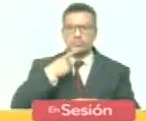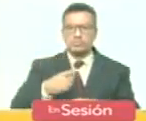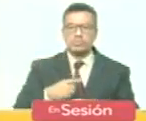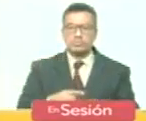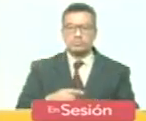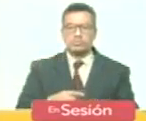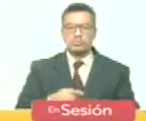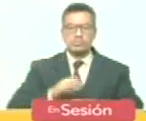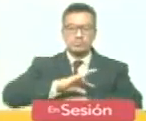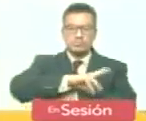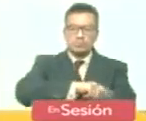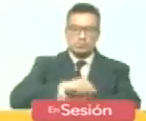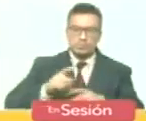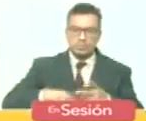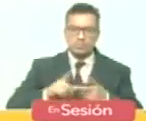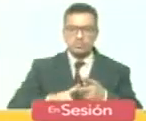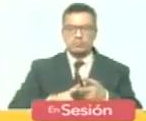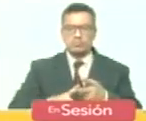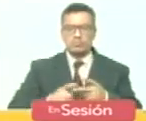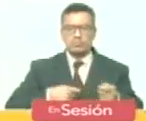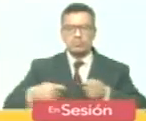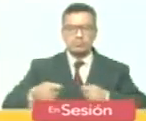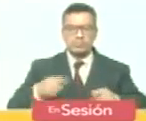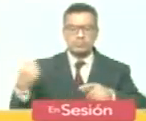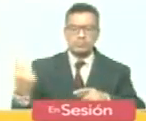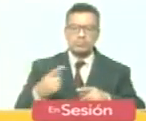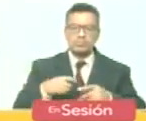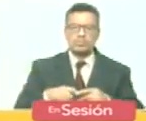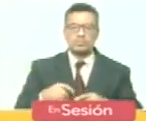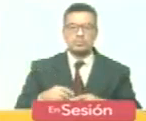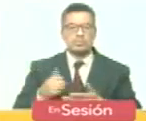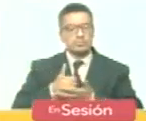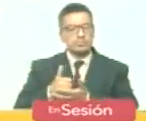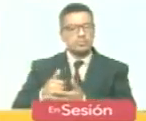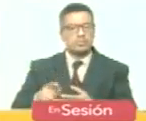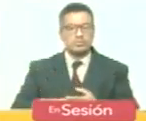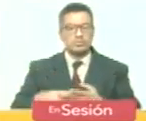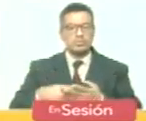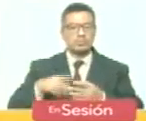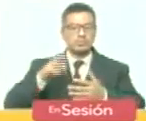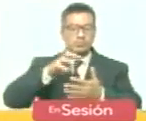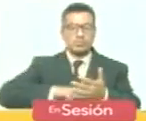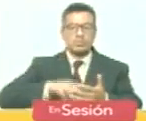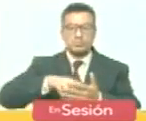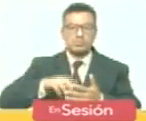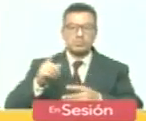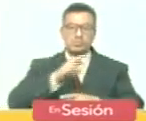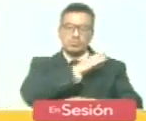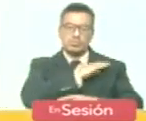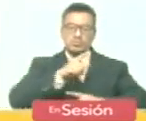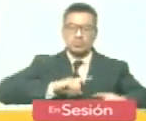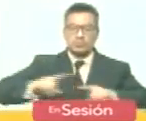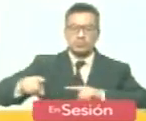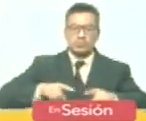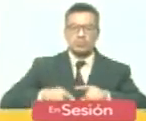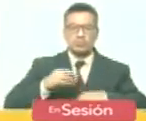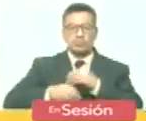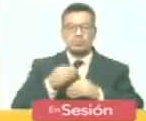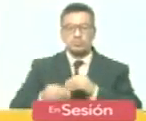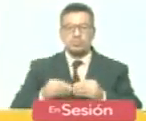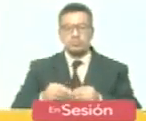la corrupción, al tráfico de influencia, al latifundismo, como factores